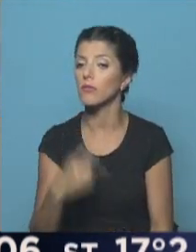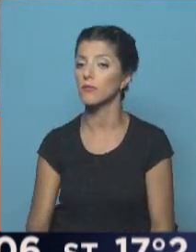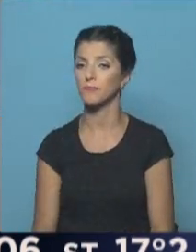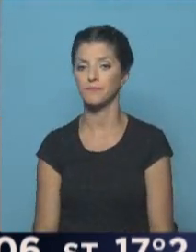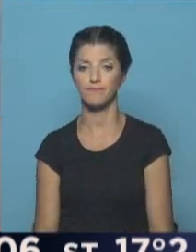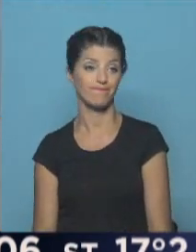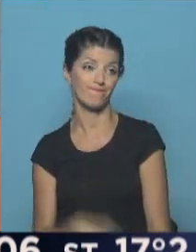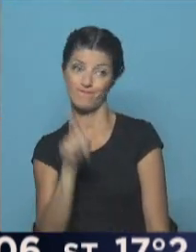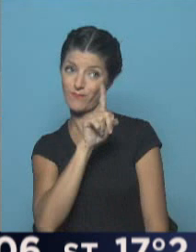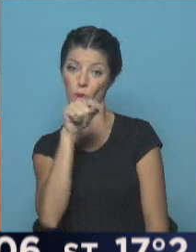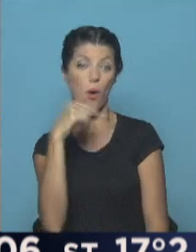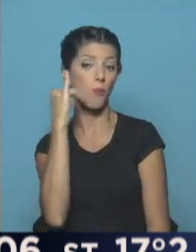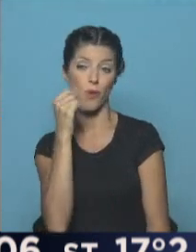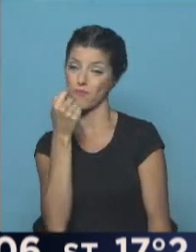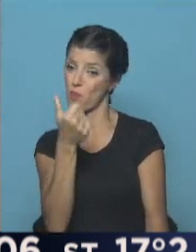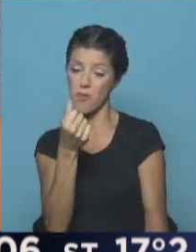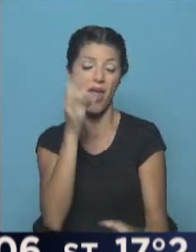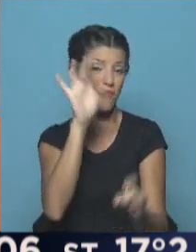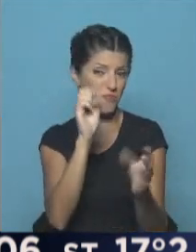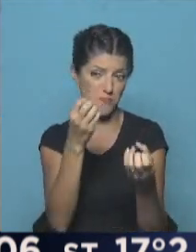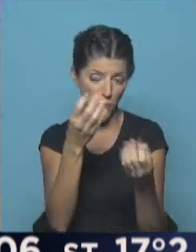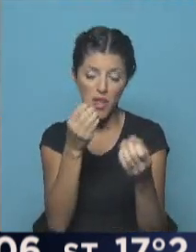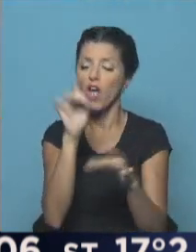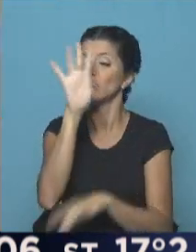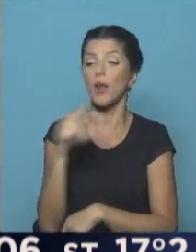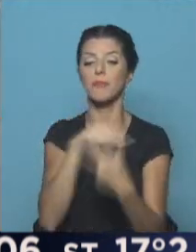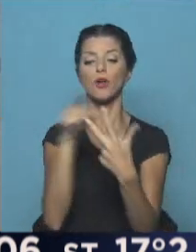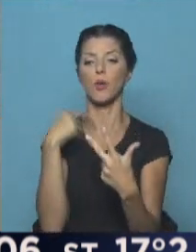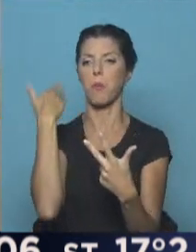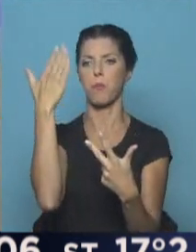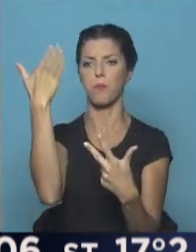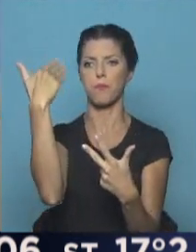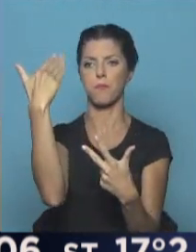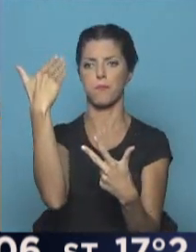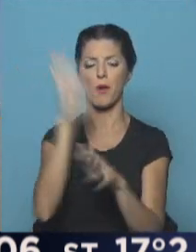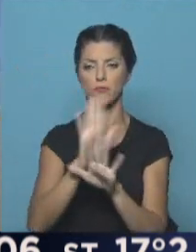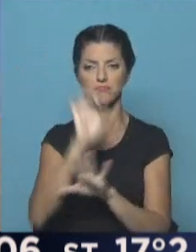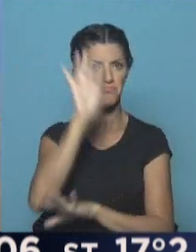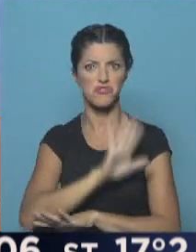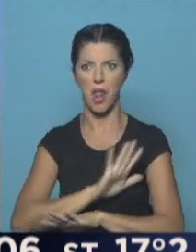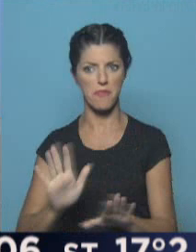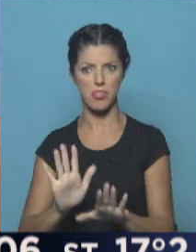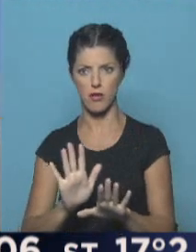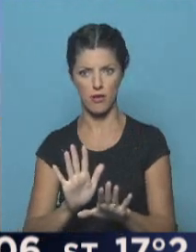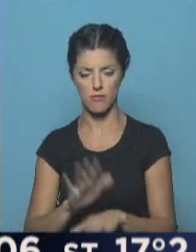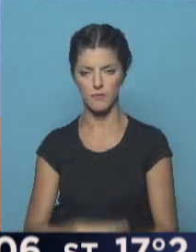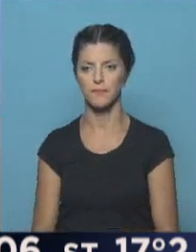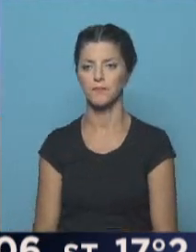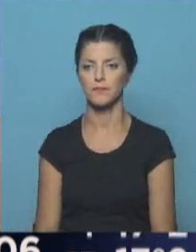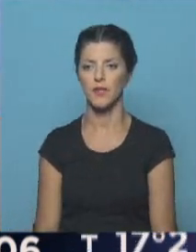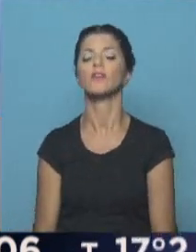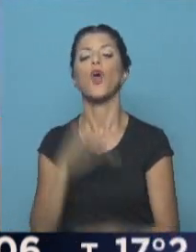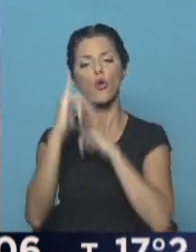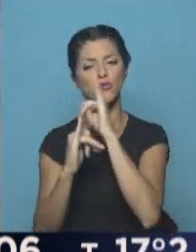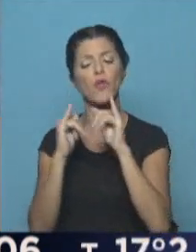No, como bien decís, un monólogo de los tres, solo una presentación de la situación de